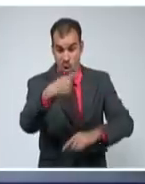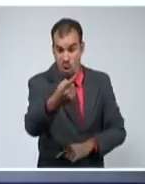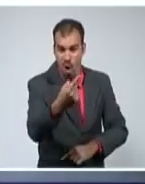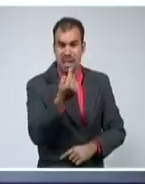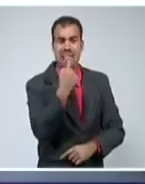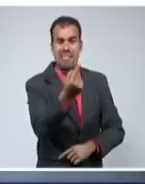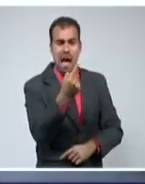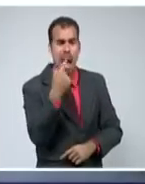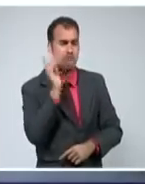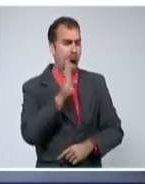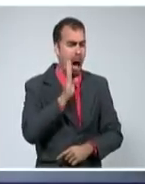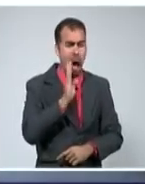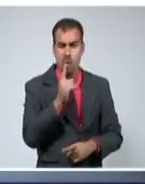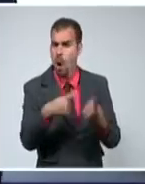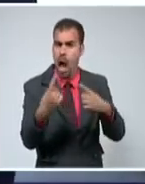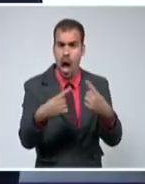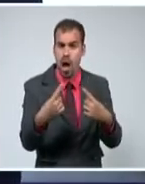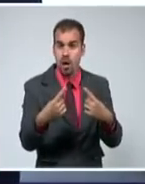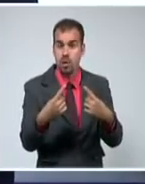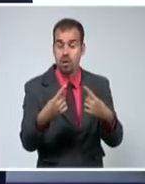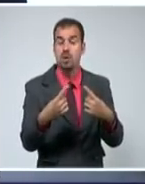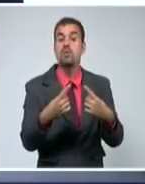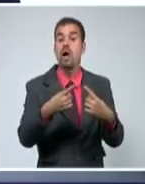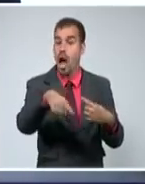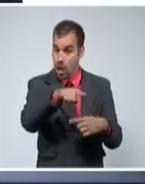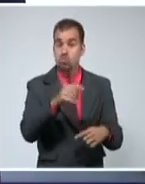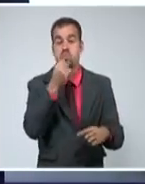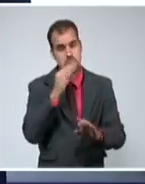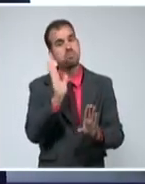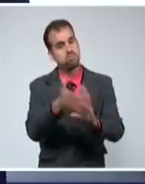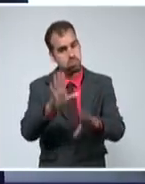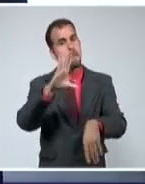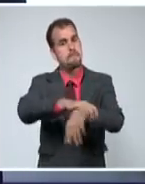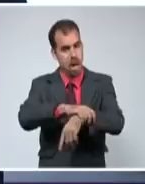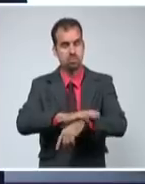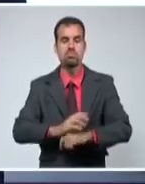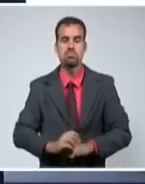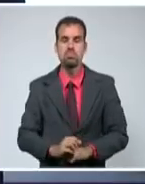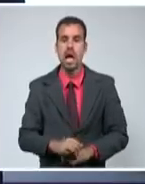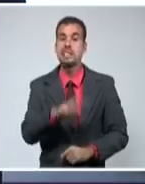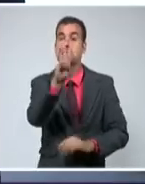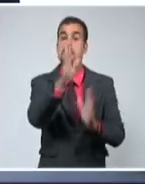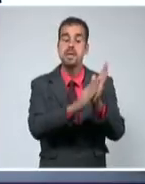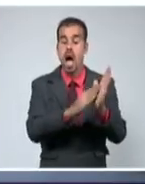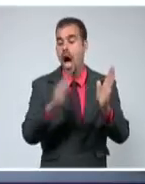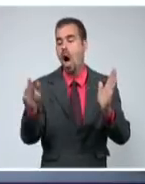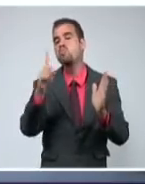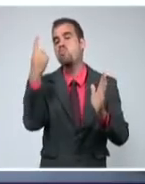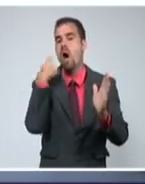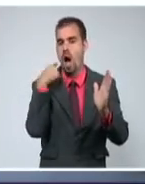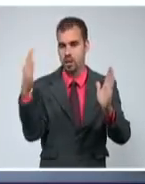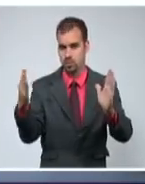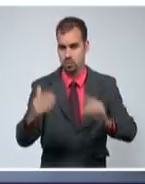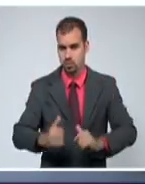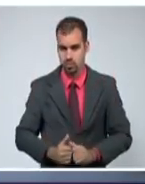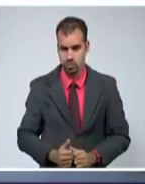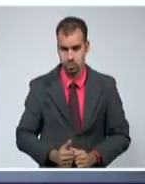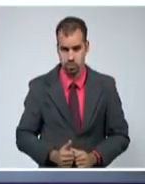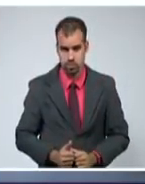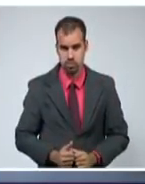funciones o en ocasión o con motivo de ellas incurre en sanción de privación de libertad de tres meses a un año o multas de 100 a 300